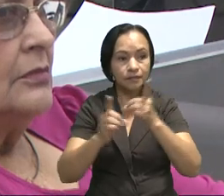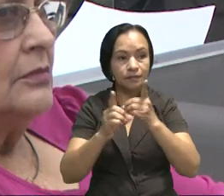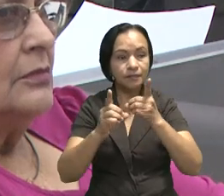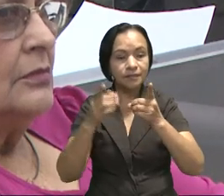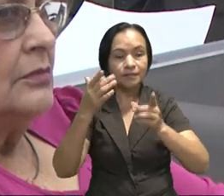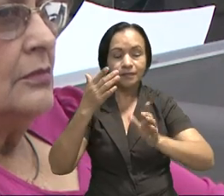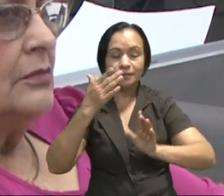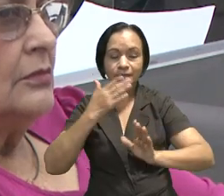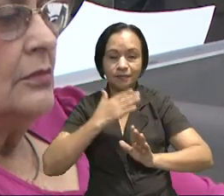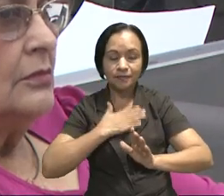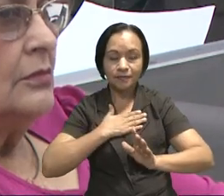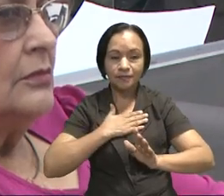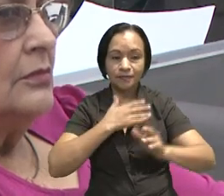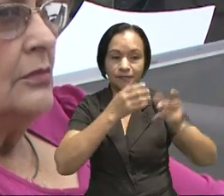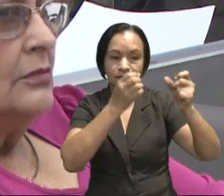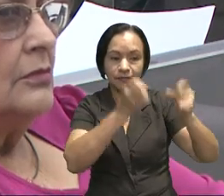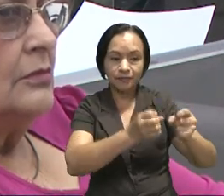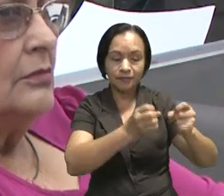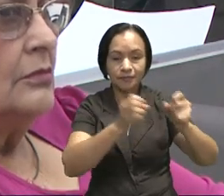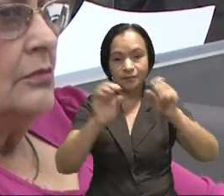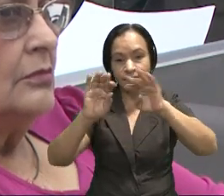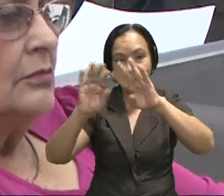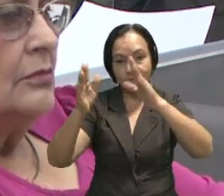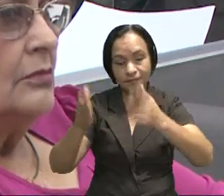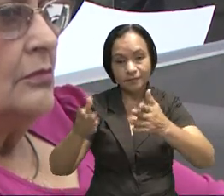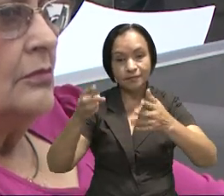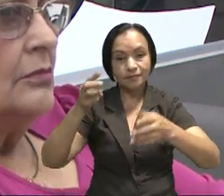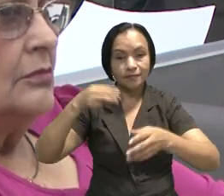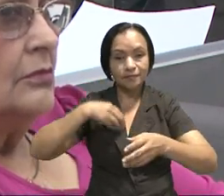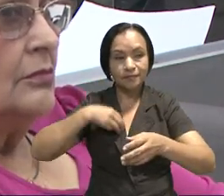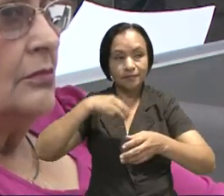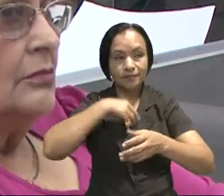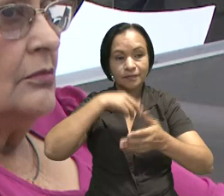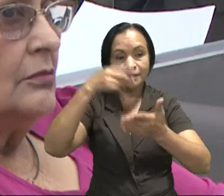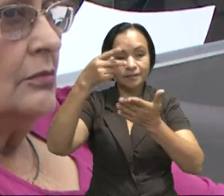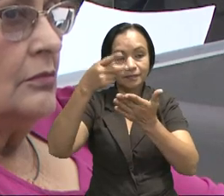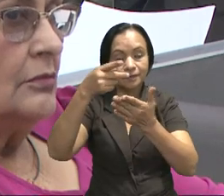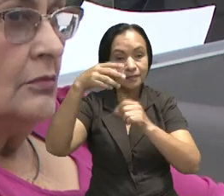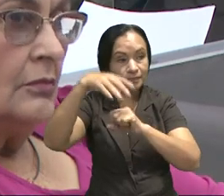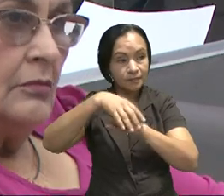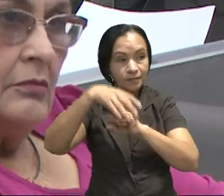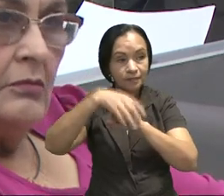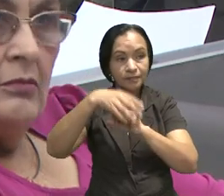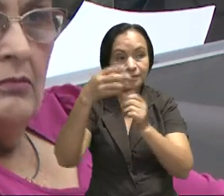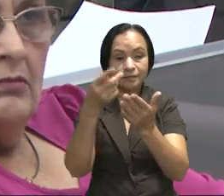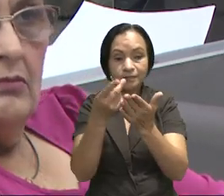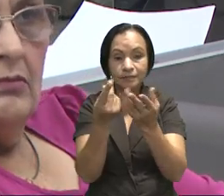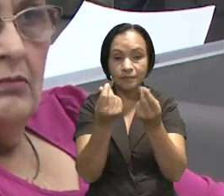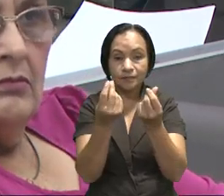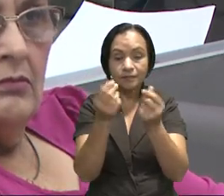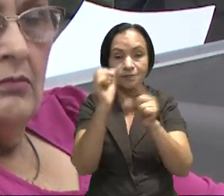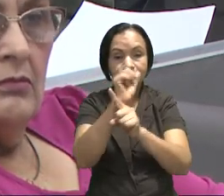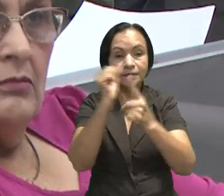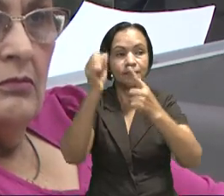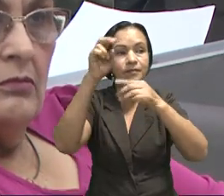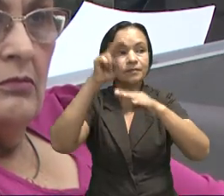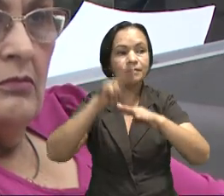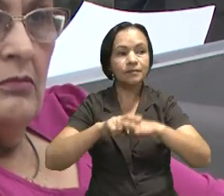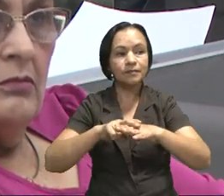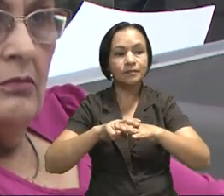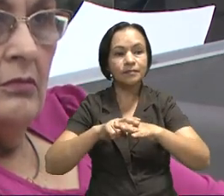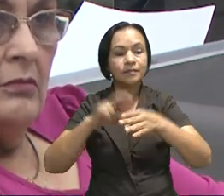mis compañeras y compañeros, miembros de la Comisión Económica del Parlamento Nacional, es que